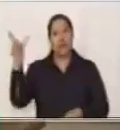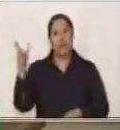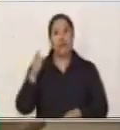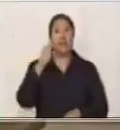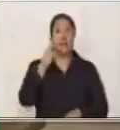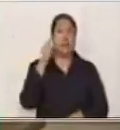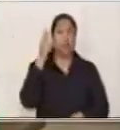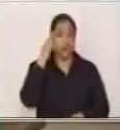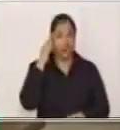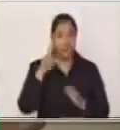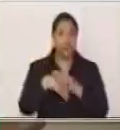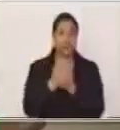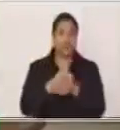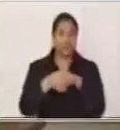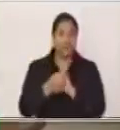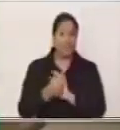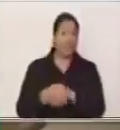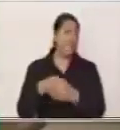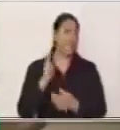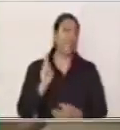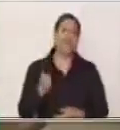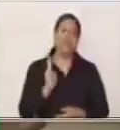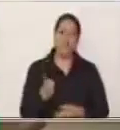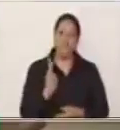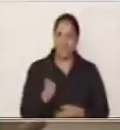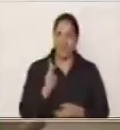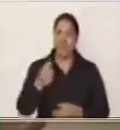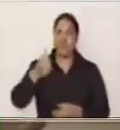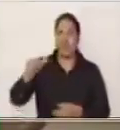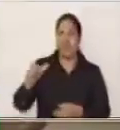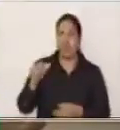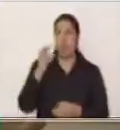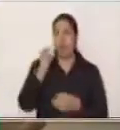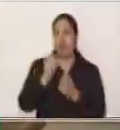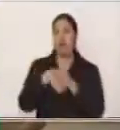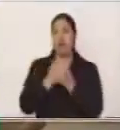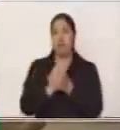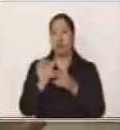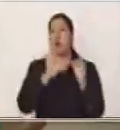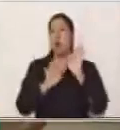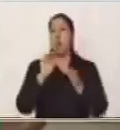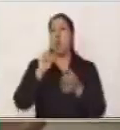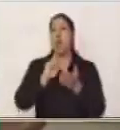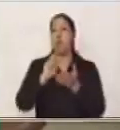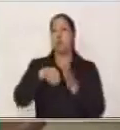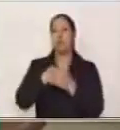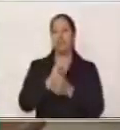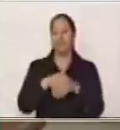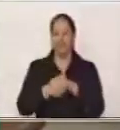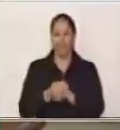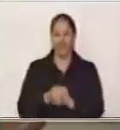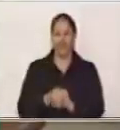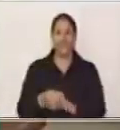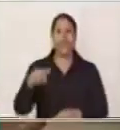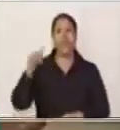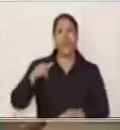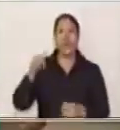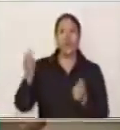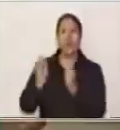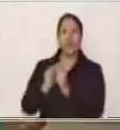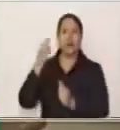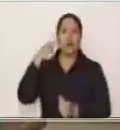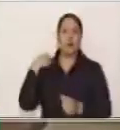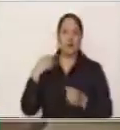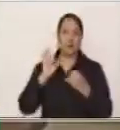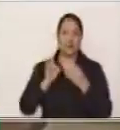tus manos constantemente con agua y con jabón o bien con alcohol en gel. En esta oportunidad nos acompaña Ruth